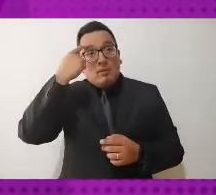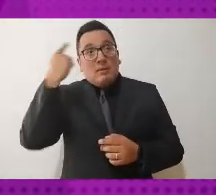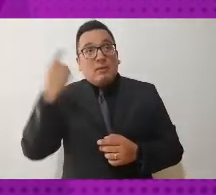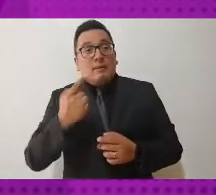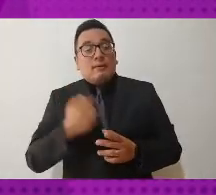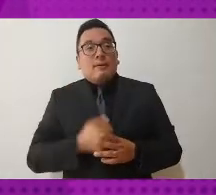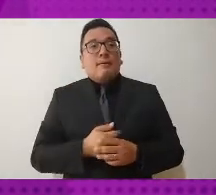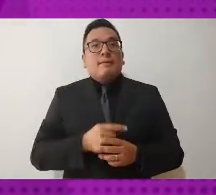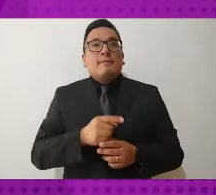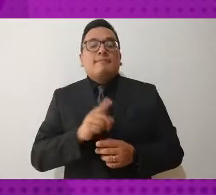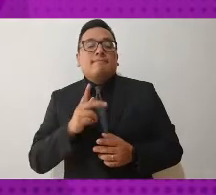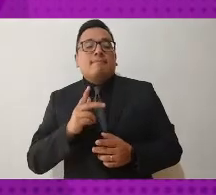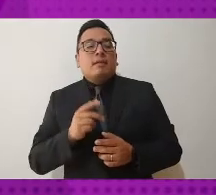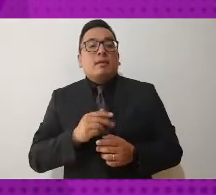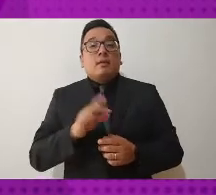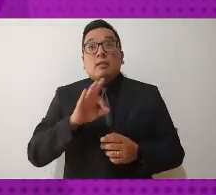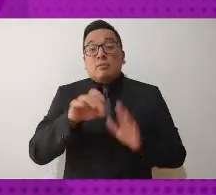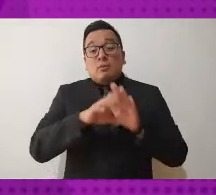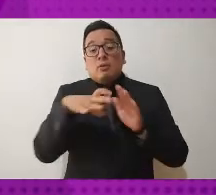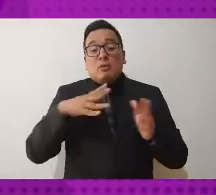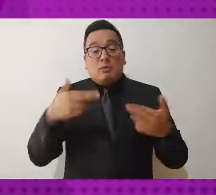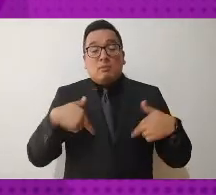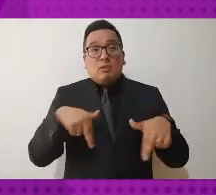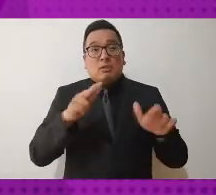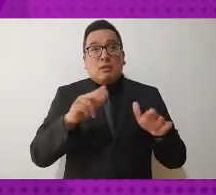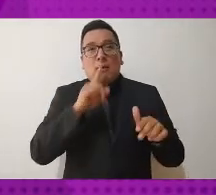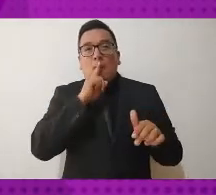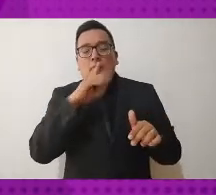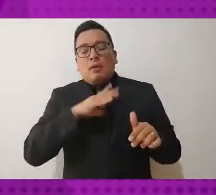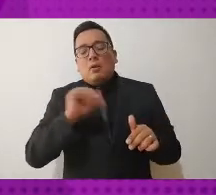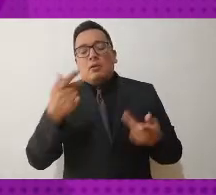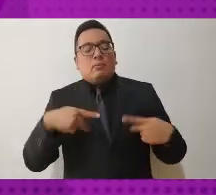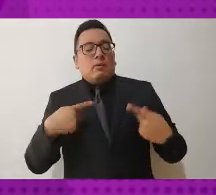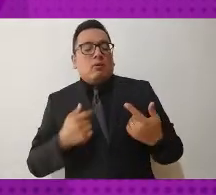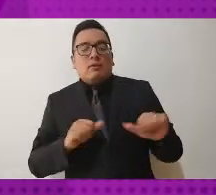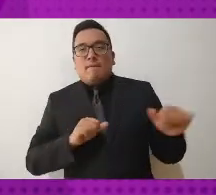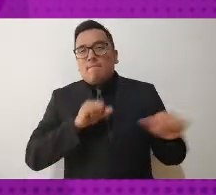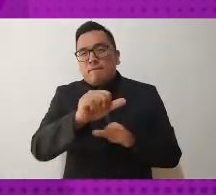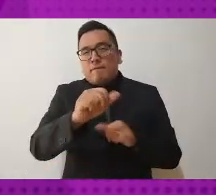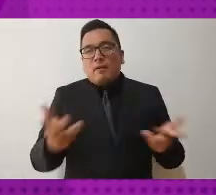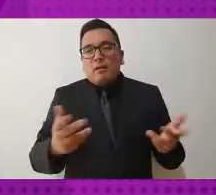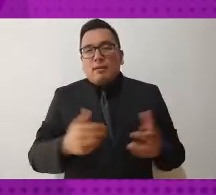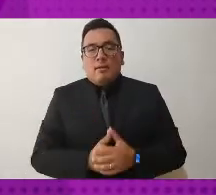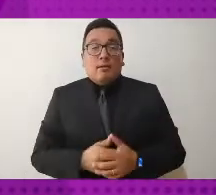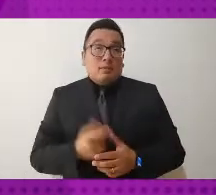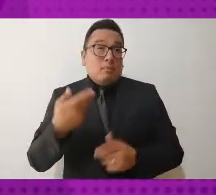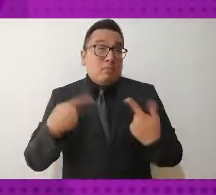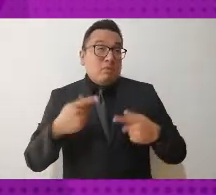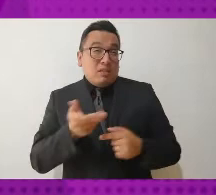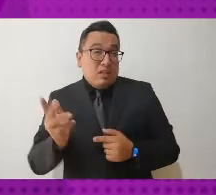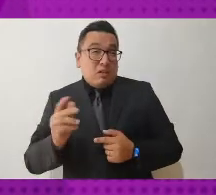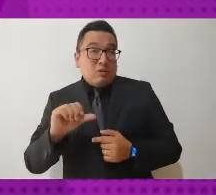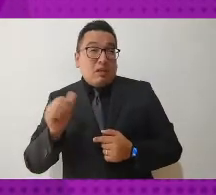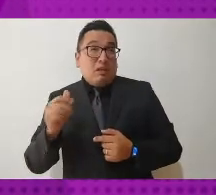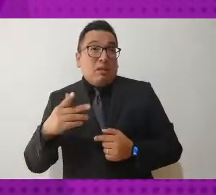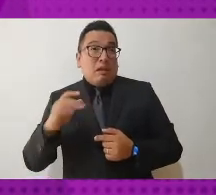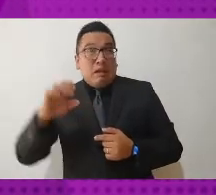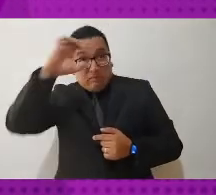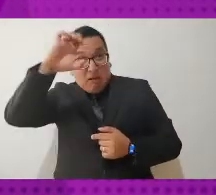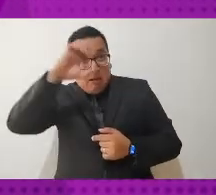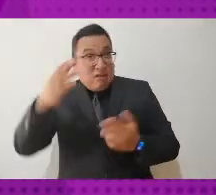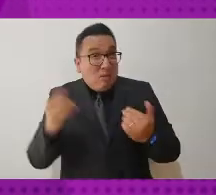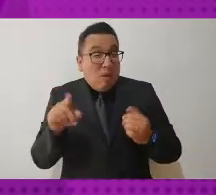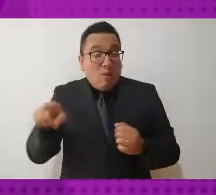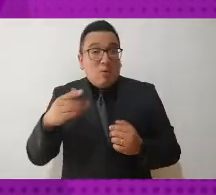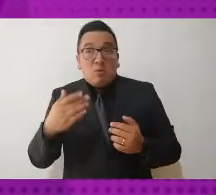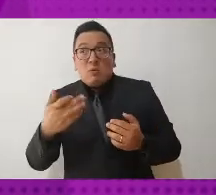entradas y pues le dan vuelta no entonces en vez de que estén representados Pues están representados por otras personas que ni al caso que ni tiene la evidencia ni saben